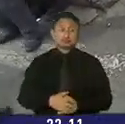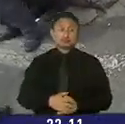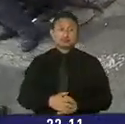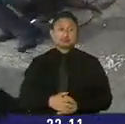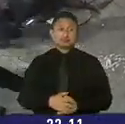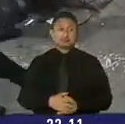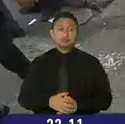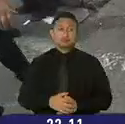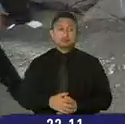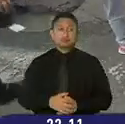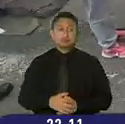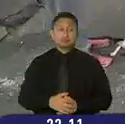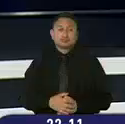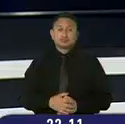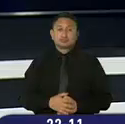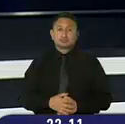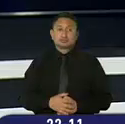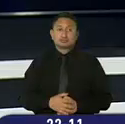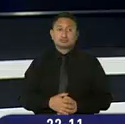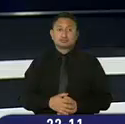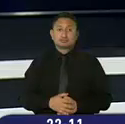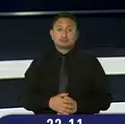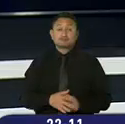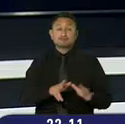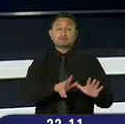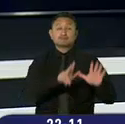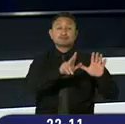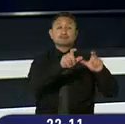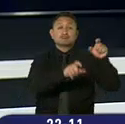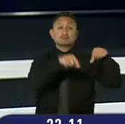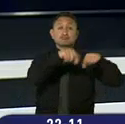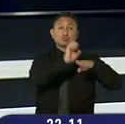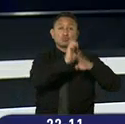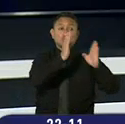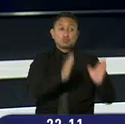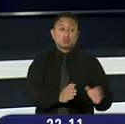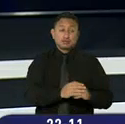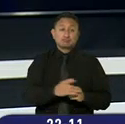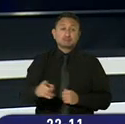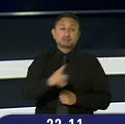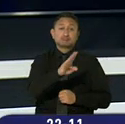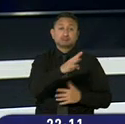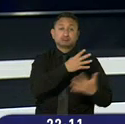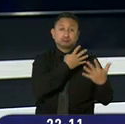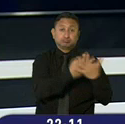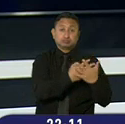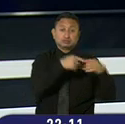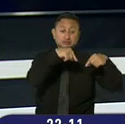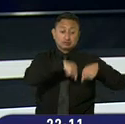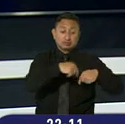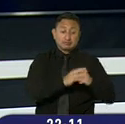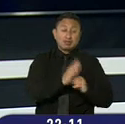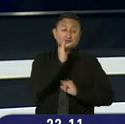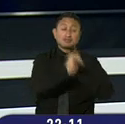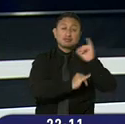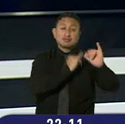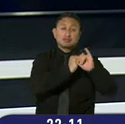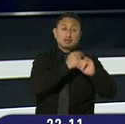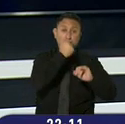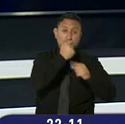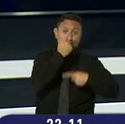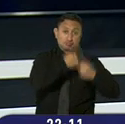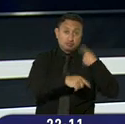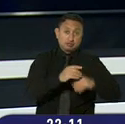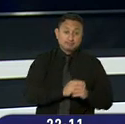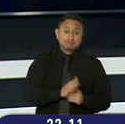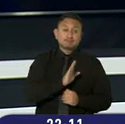Casamen. Ocho ciudadanos ecuatorianos fueron detenidos por tráfico internacional de droga. Esta